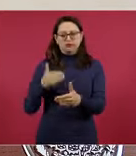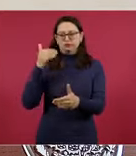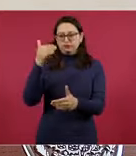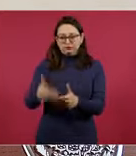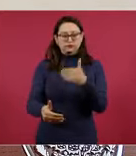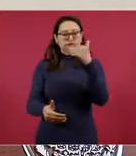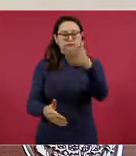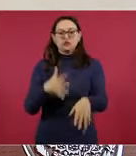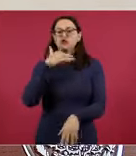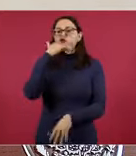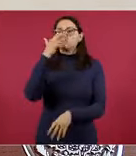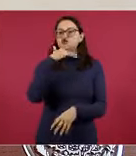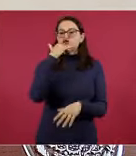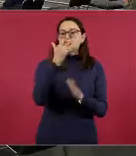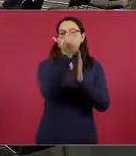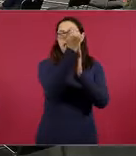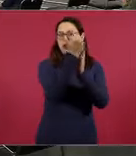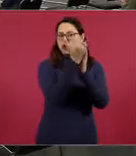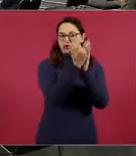menos la corrupción,